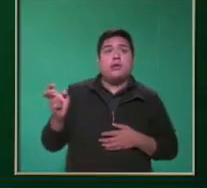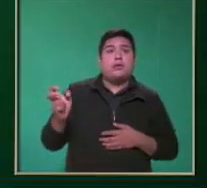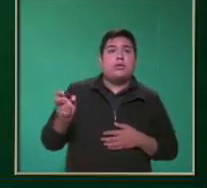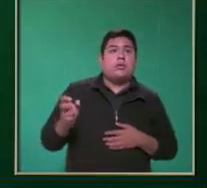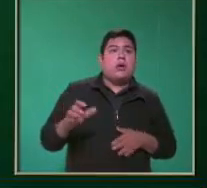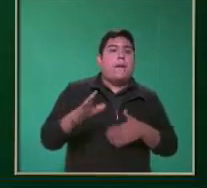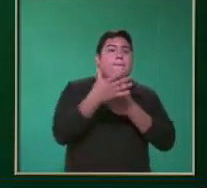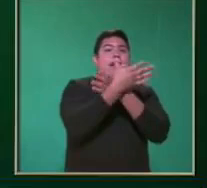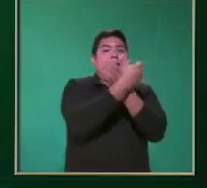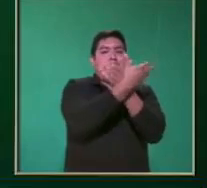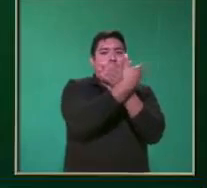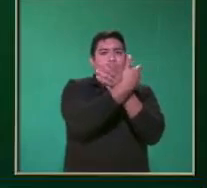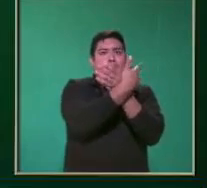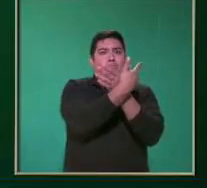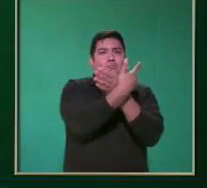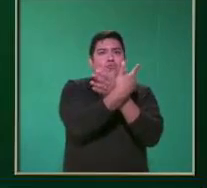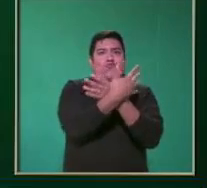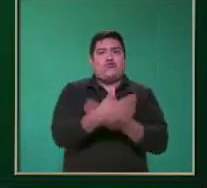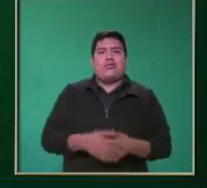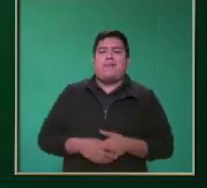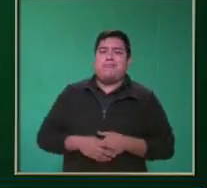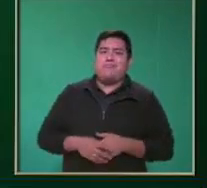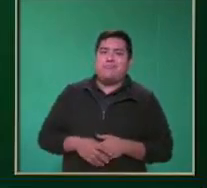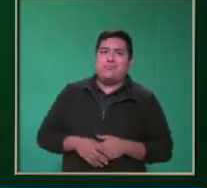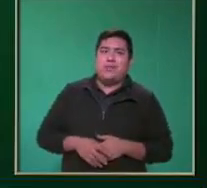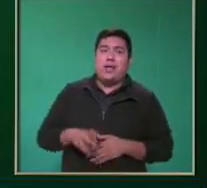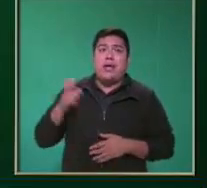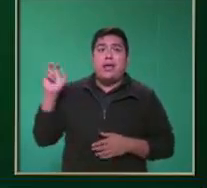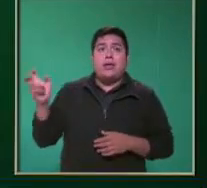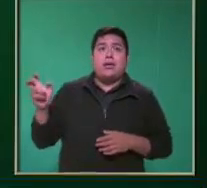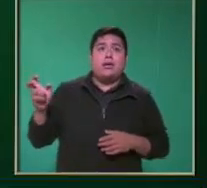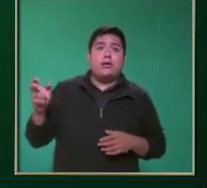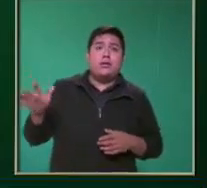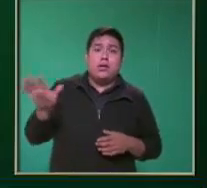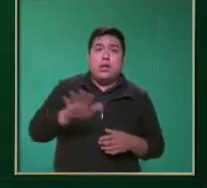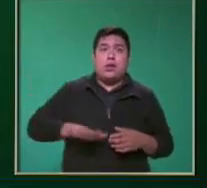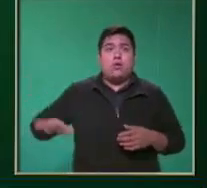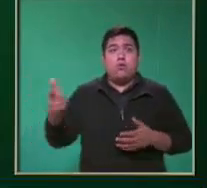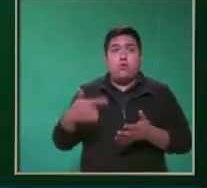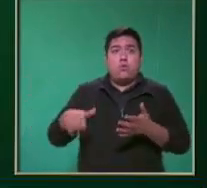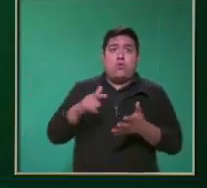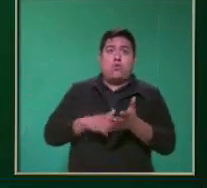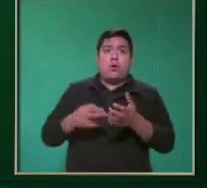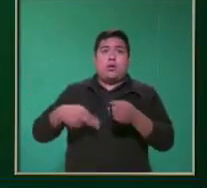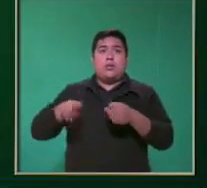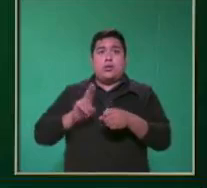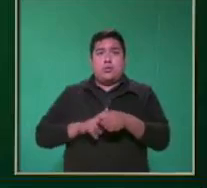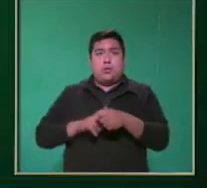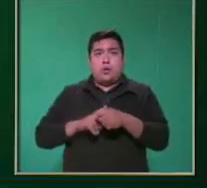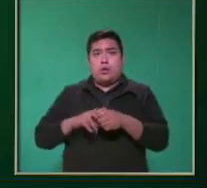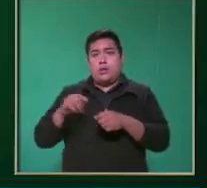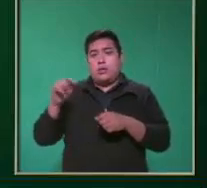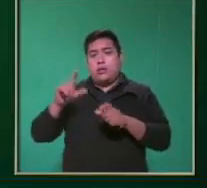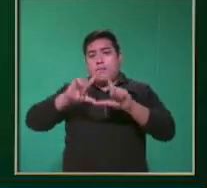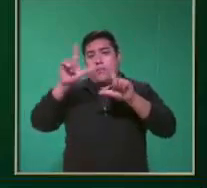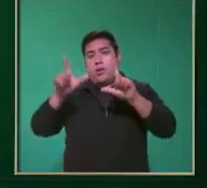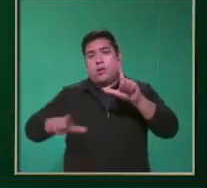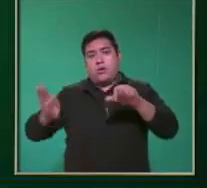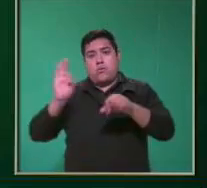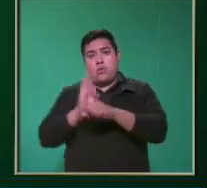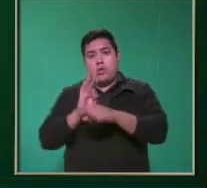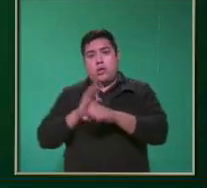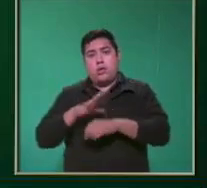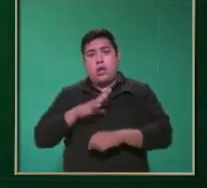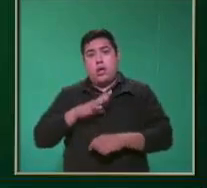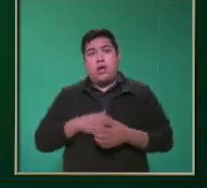Entonces, en esta situación de qué áreas naturales protegidas hay en México, pues tenemos un